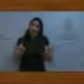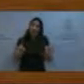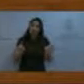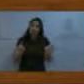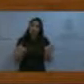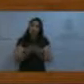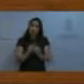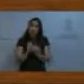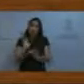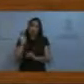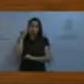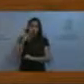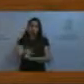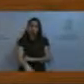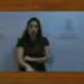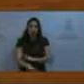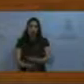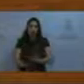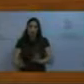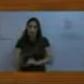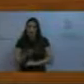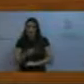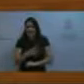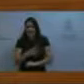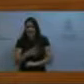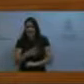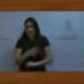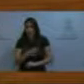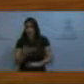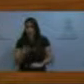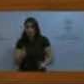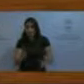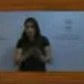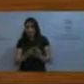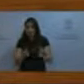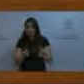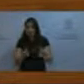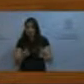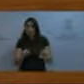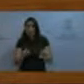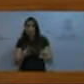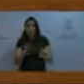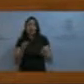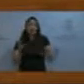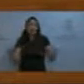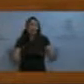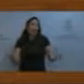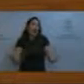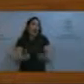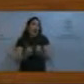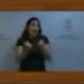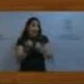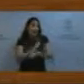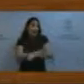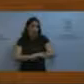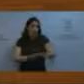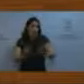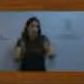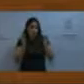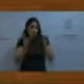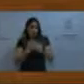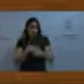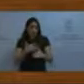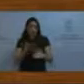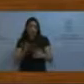quiebra. La ingente deuda que tiene contraída la sociedad, la inacción del Gobierno y la huida